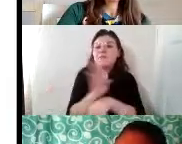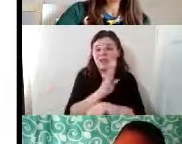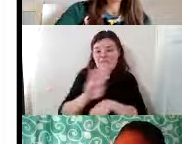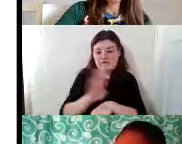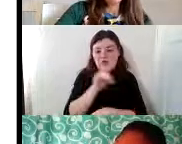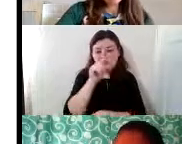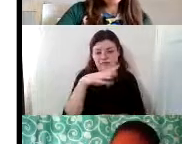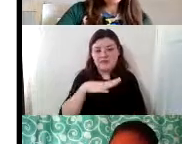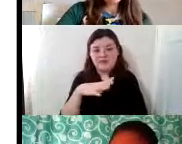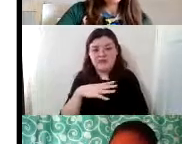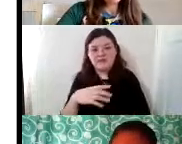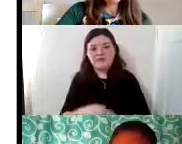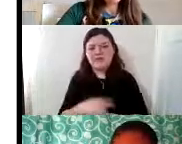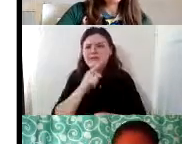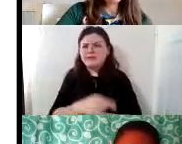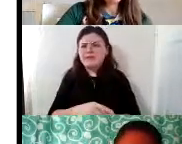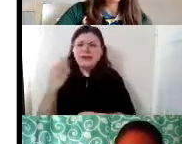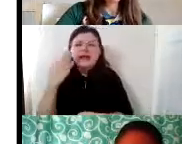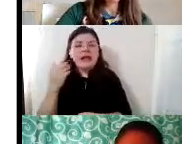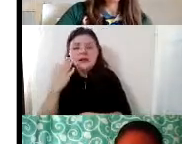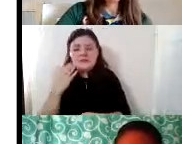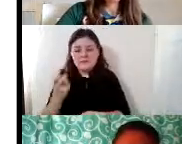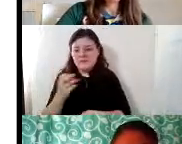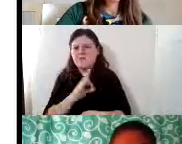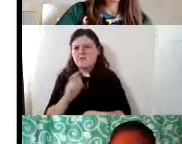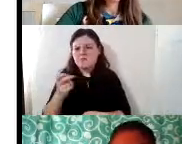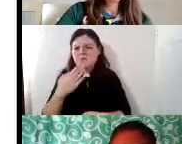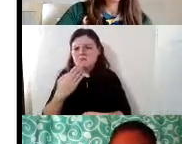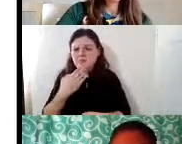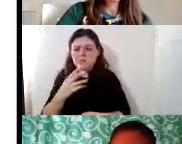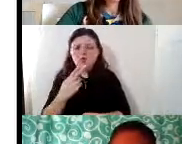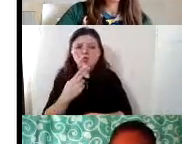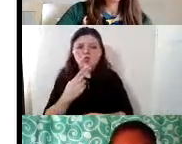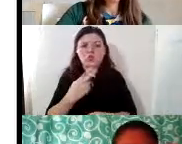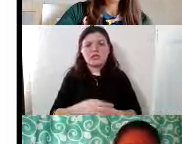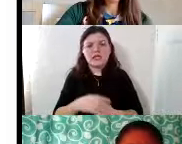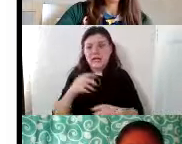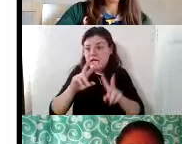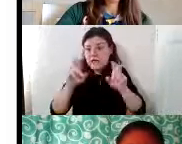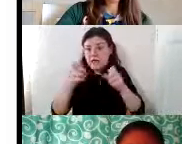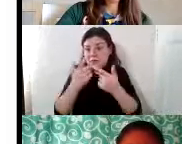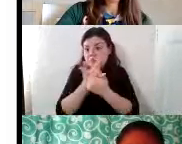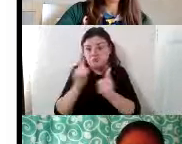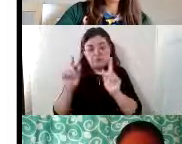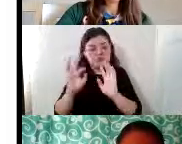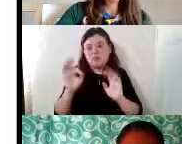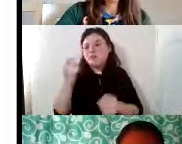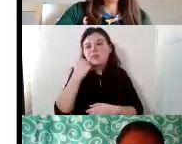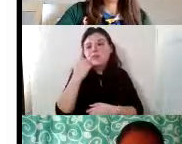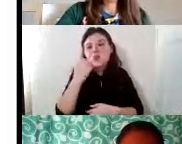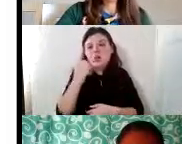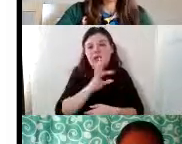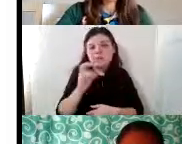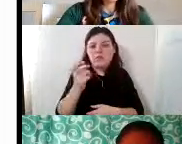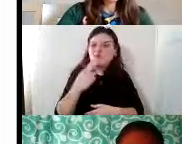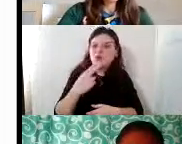cuento o un libro es noble. Si por naturaleza es noble, independientemente de la temática que tenga, este libro, la intención